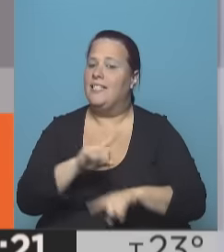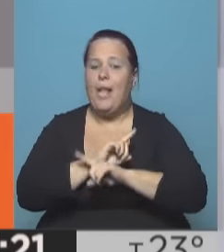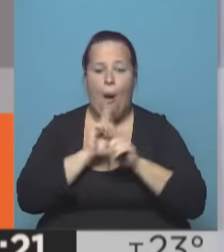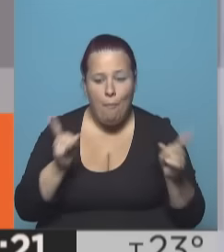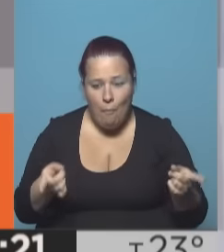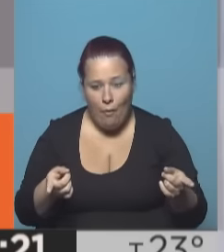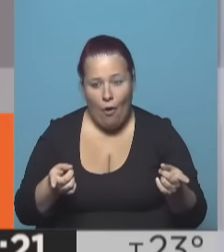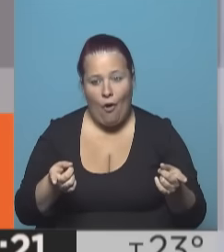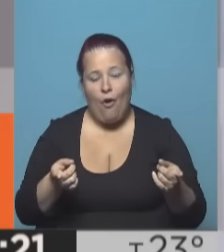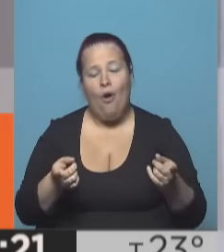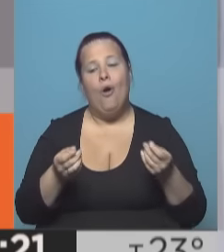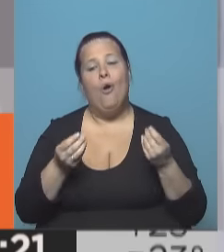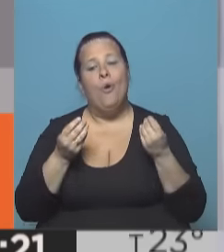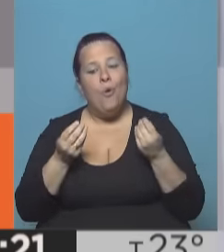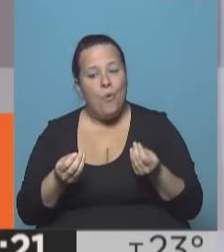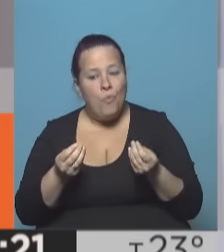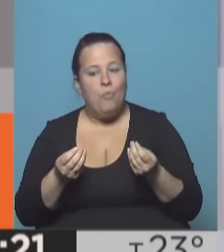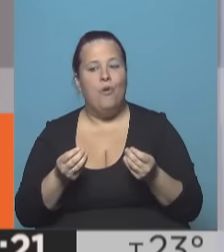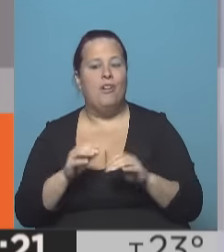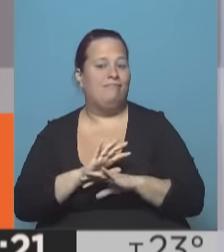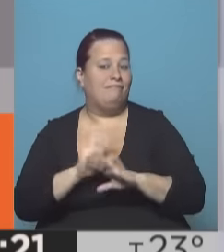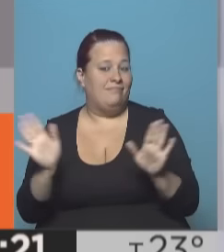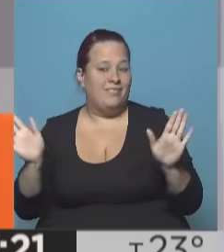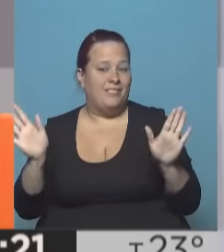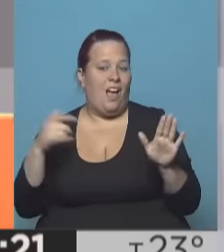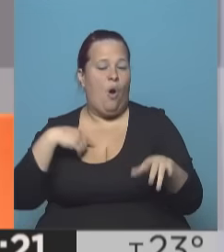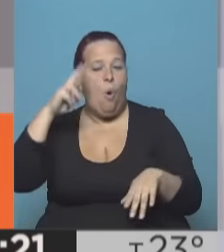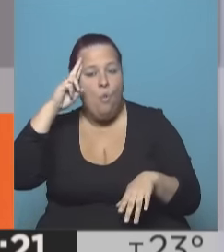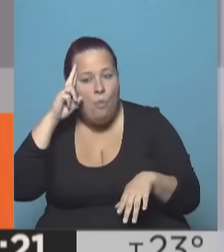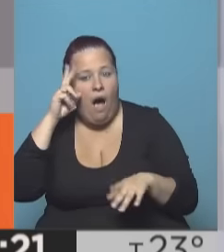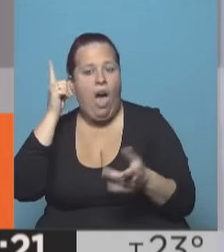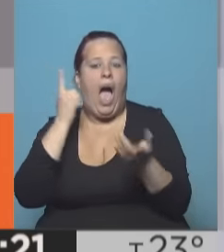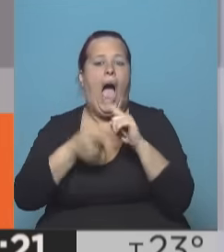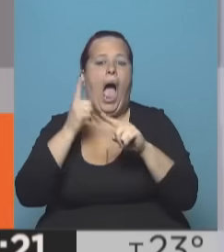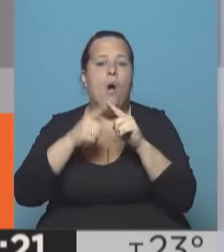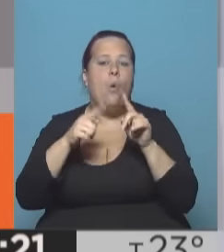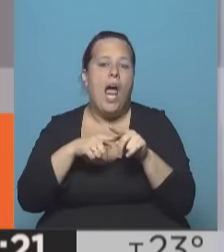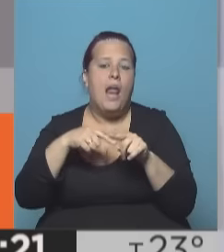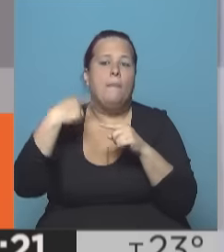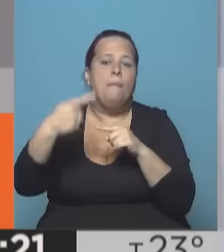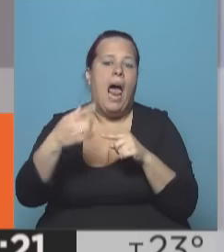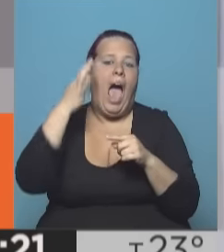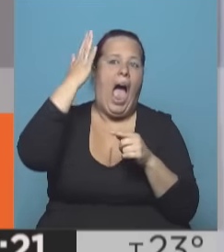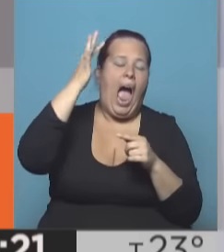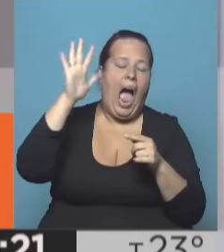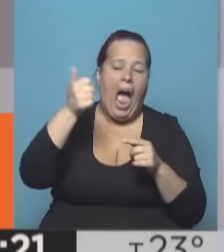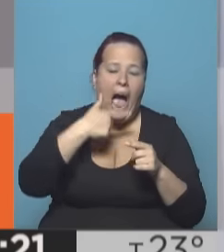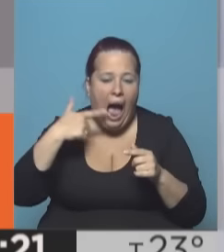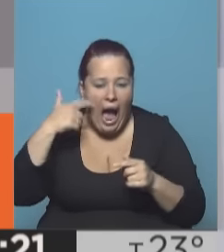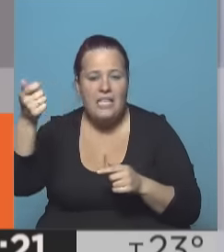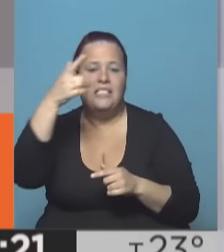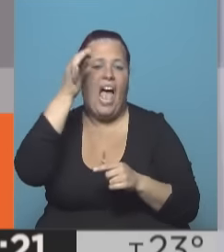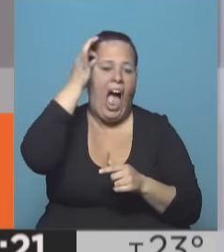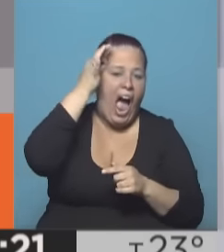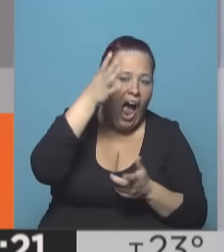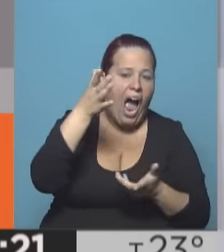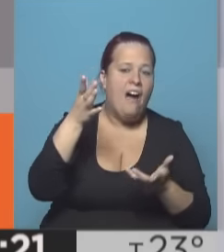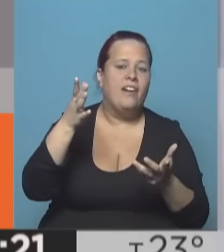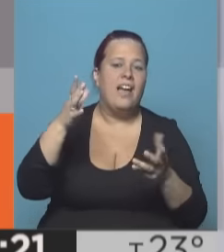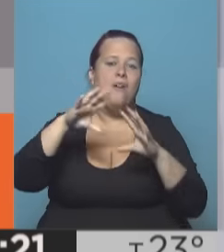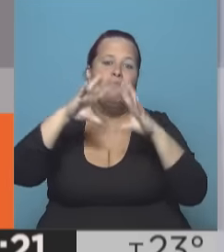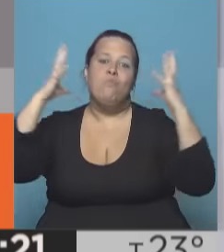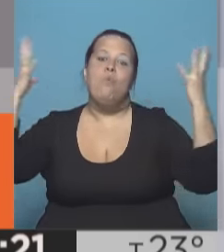porque ya están compromisos fijados para Asia, África. El mundo